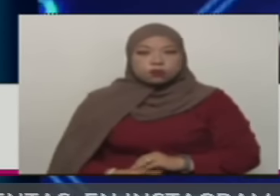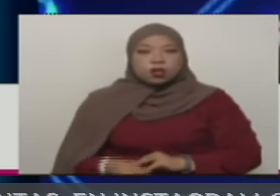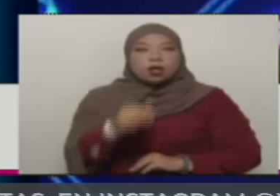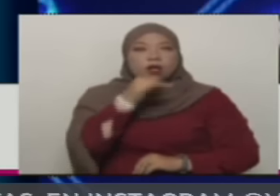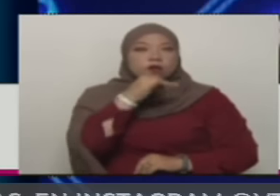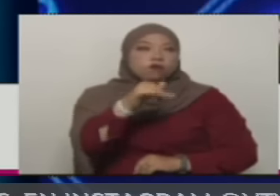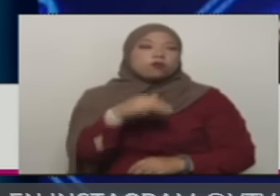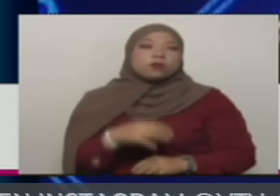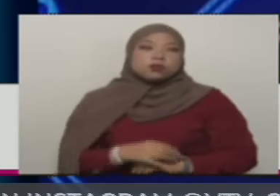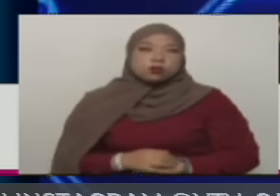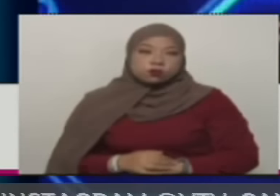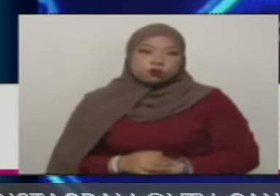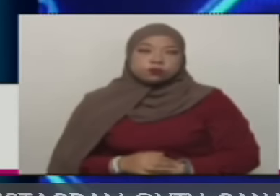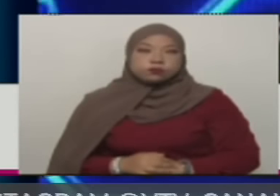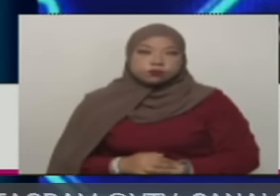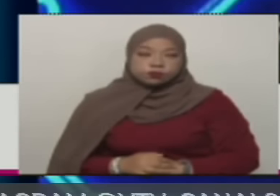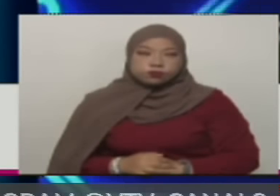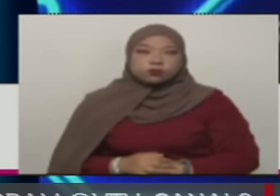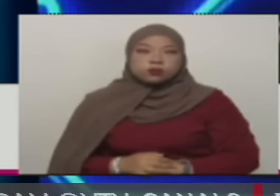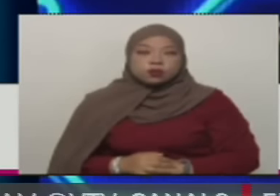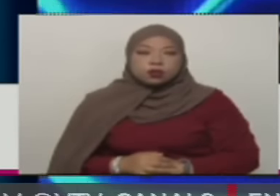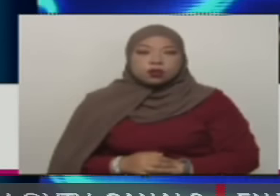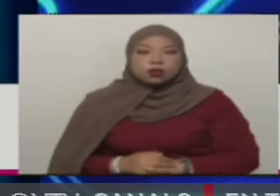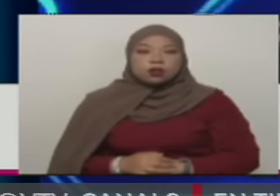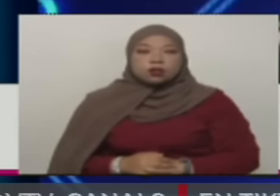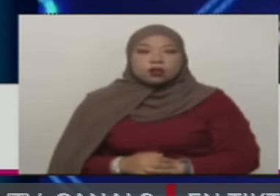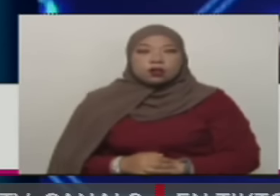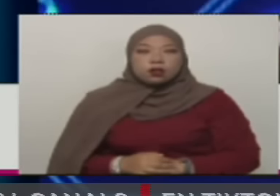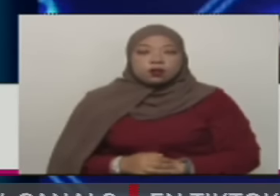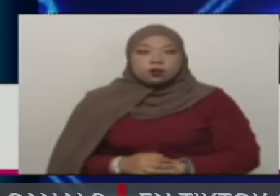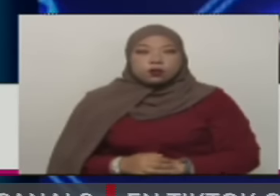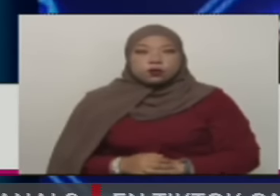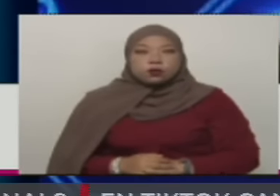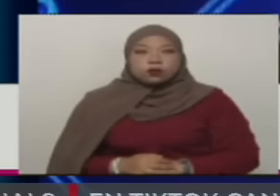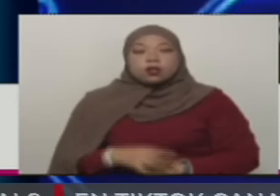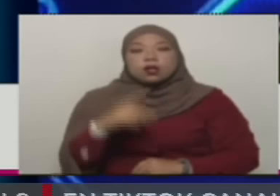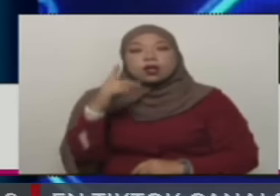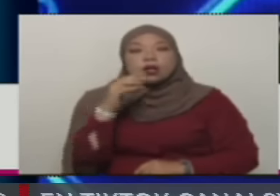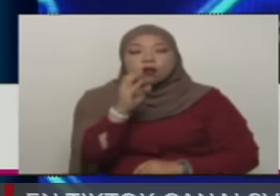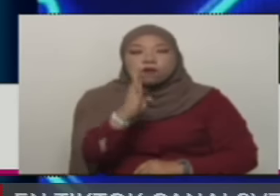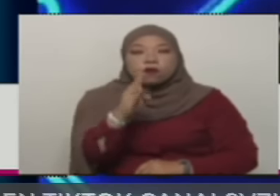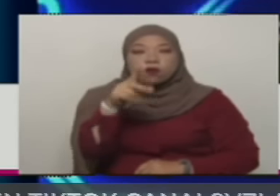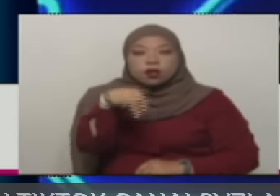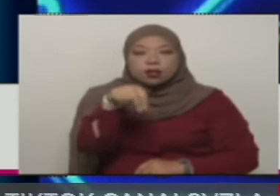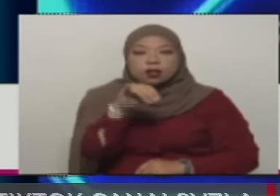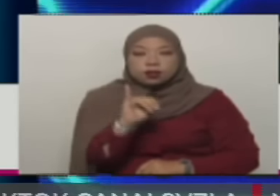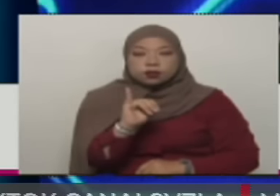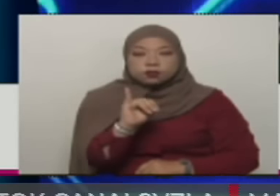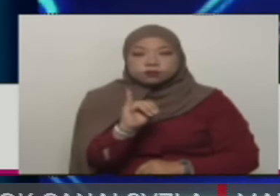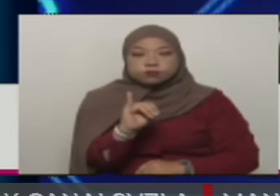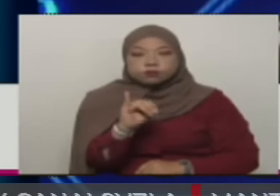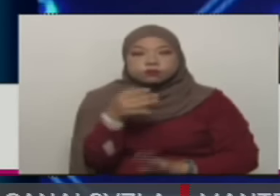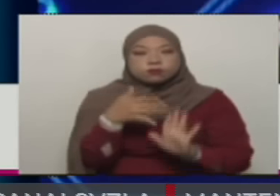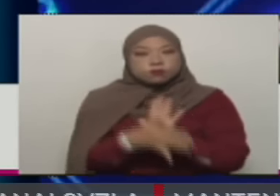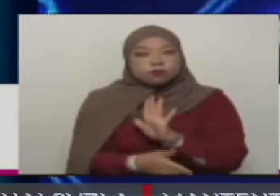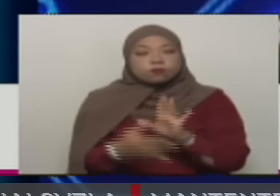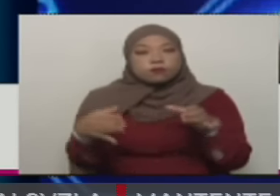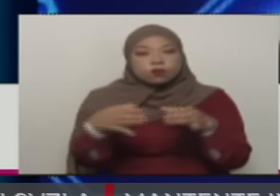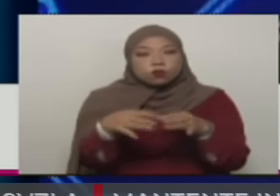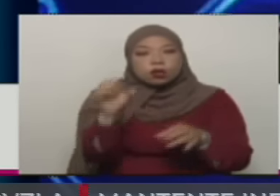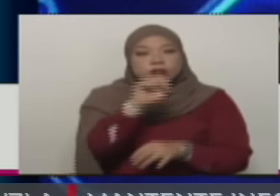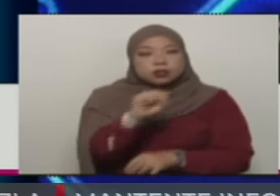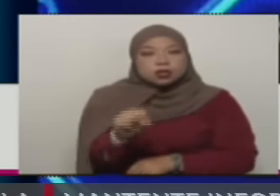noticia decir que las estimaciones del Fondo Monetario Internacional y de la CEPAL han